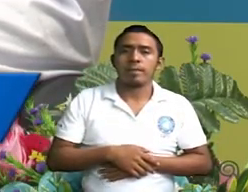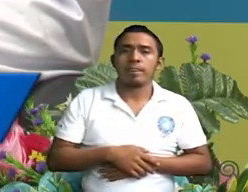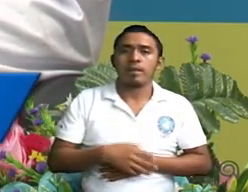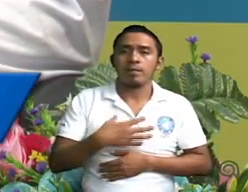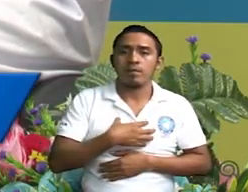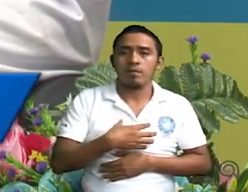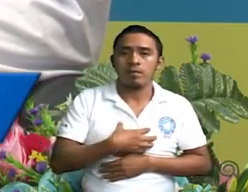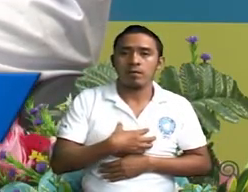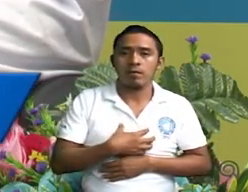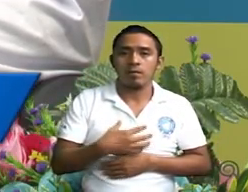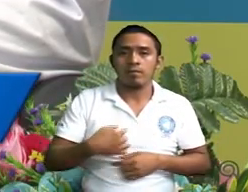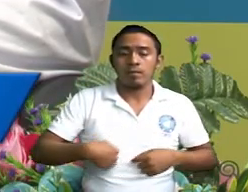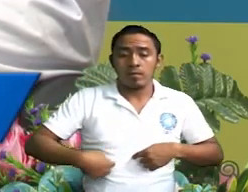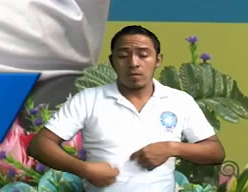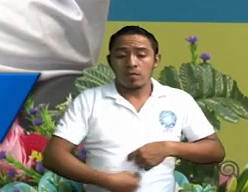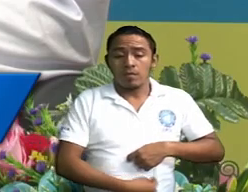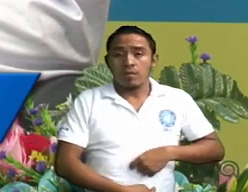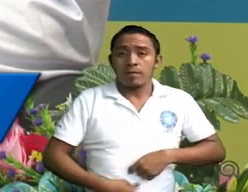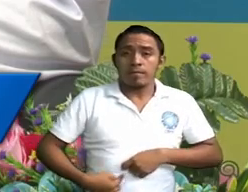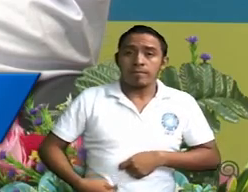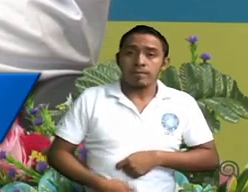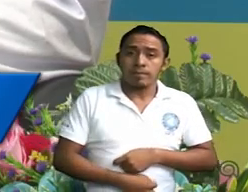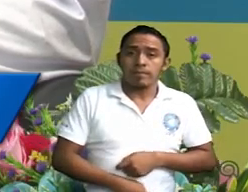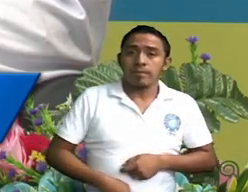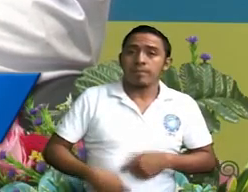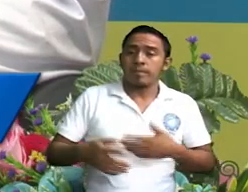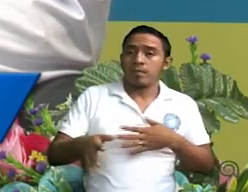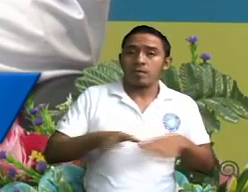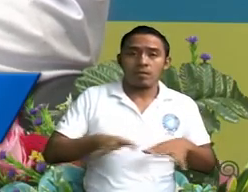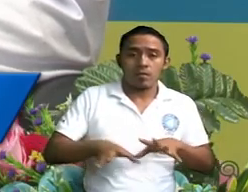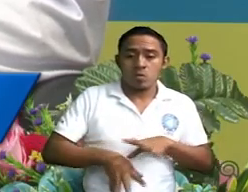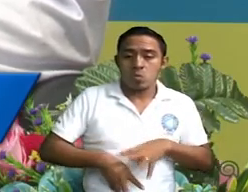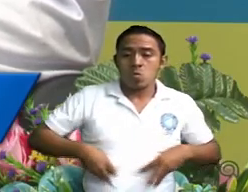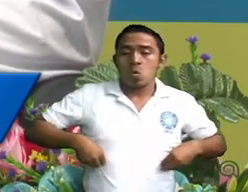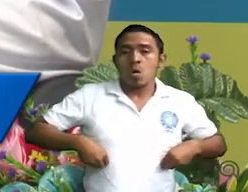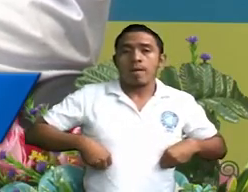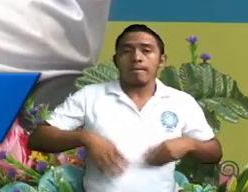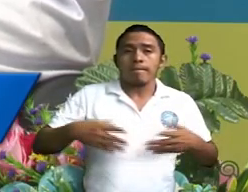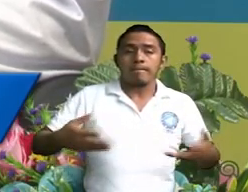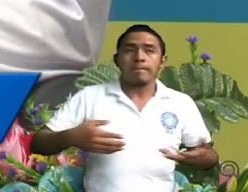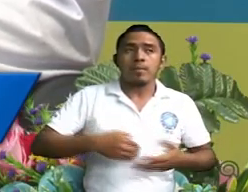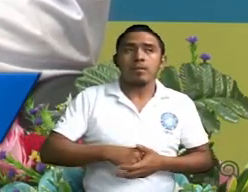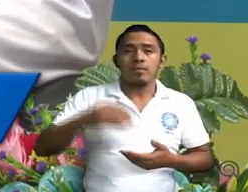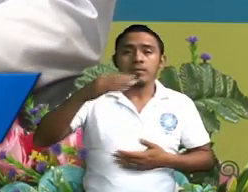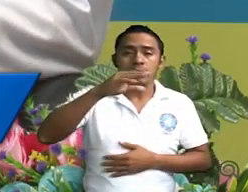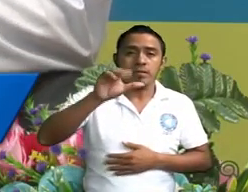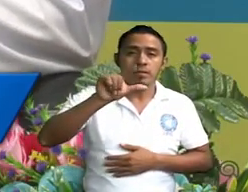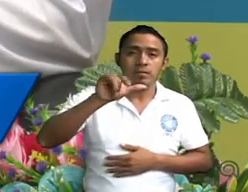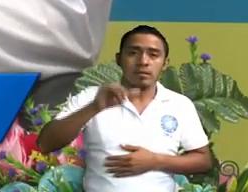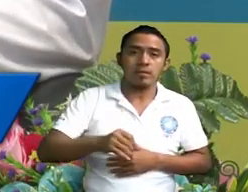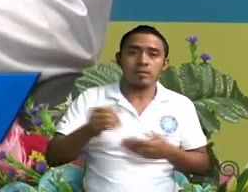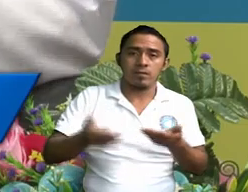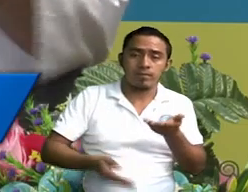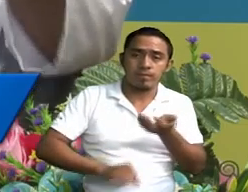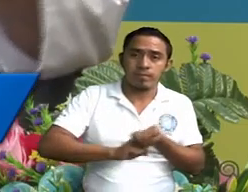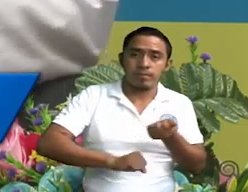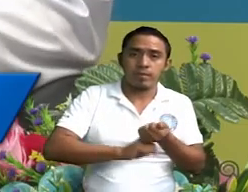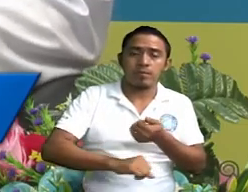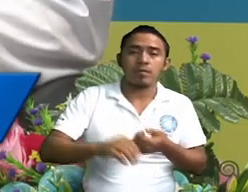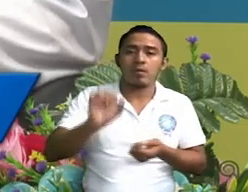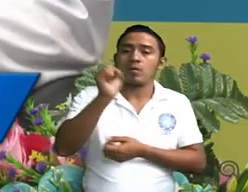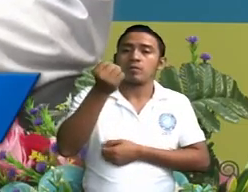capacidad del intestino del adulto mayor no tiene la misma capacidad para absorber todos esos elementos. Entonces hay que darle un poco de aporte más